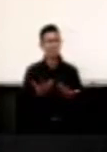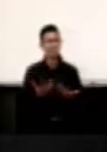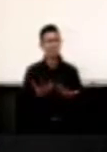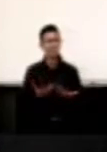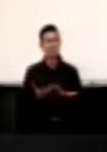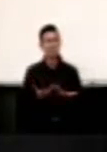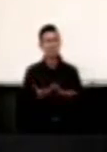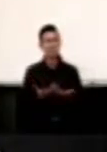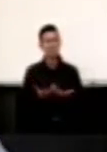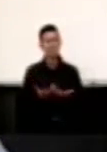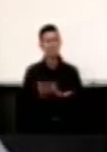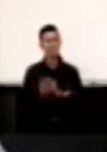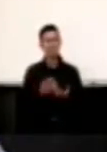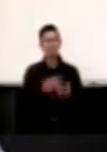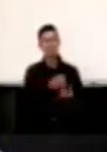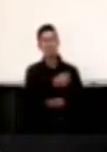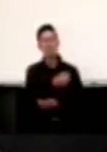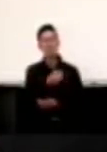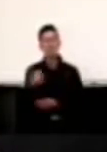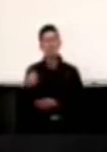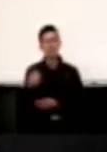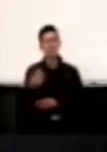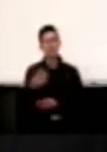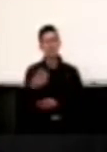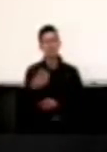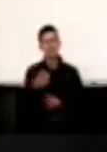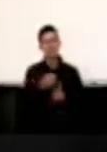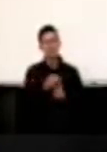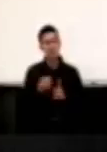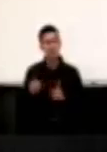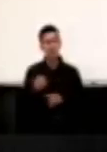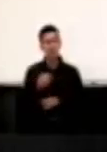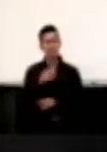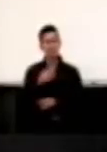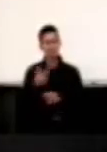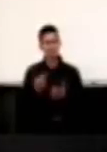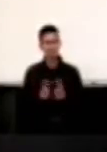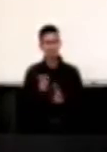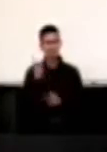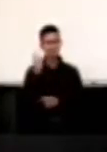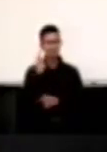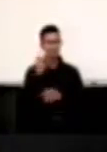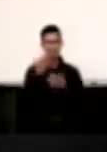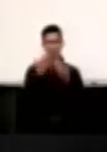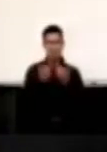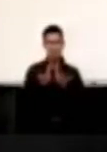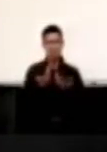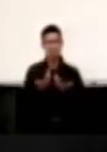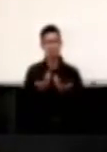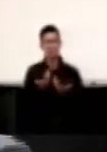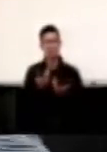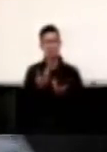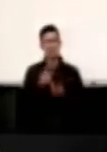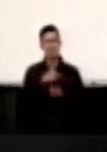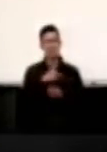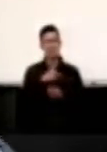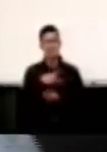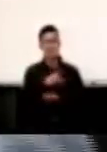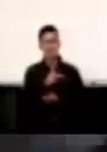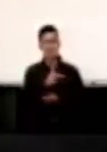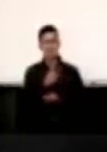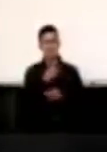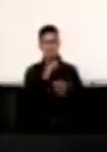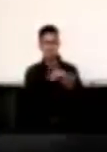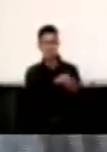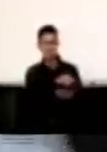del sistema de partidos. Y creo yo que es allí donde podemos ver cómo del 2012 al 2018 esta desconfianza